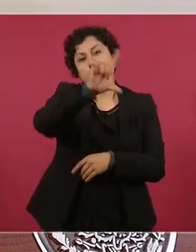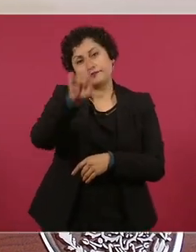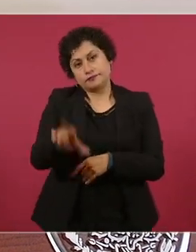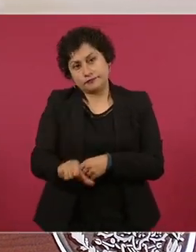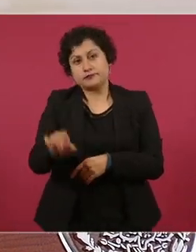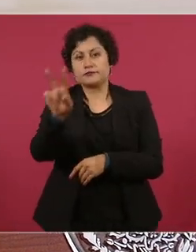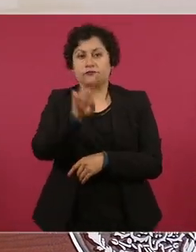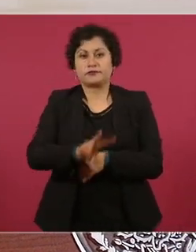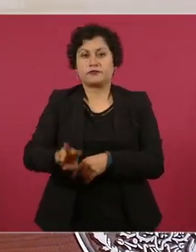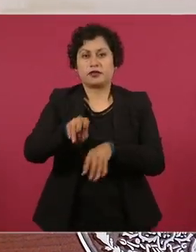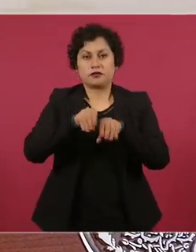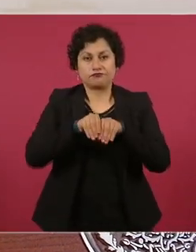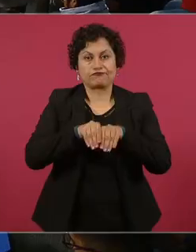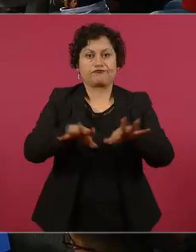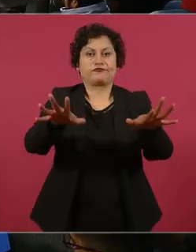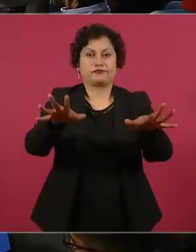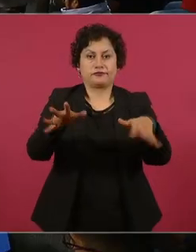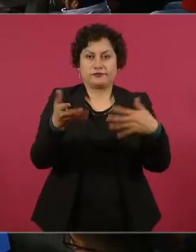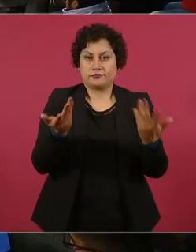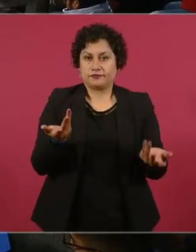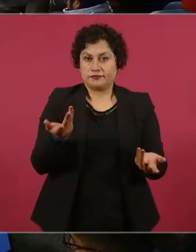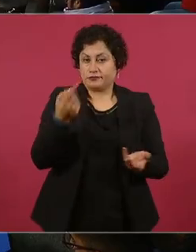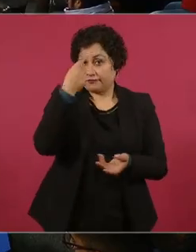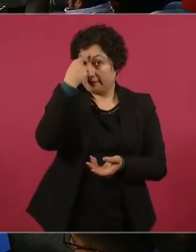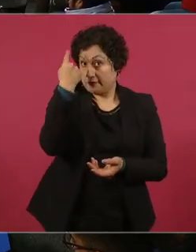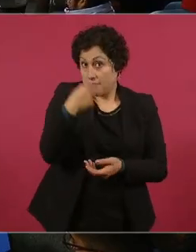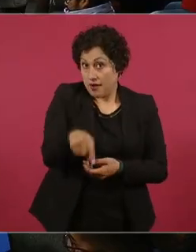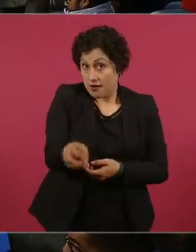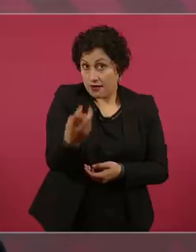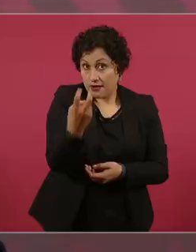informar. Pero es para esto, porque